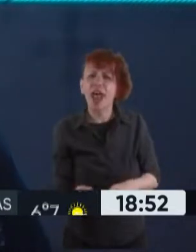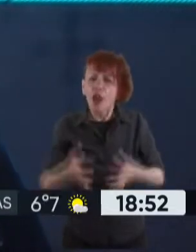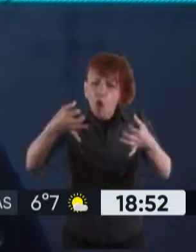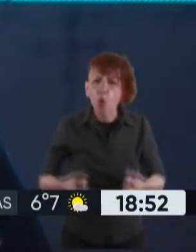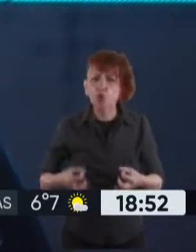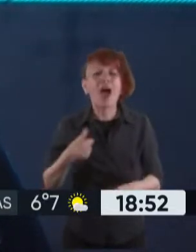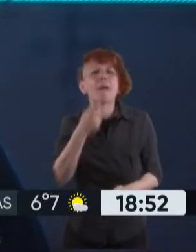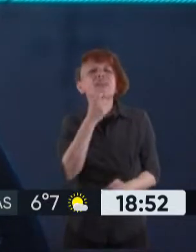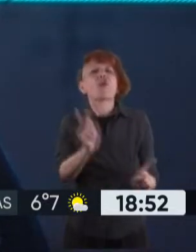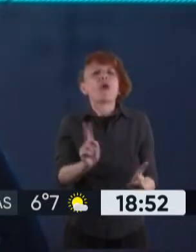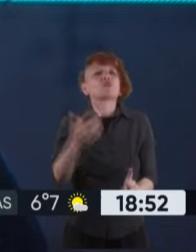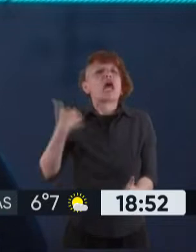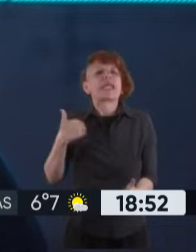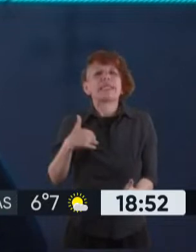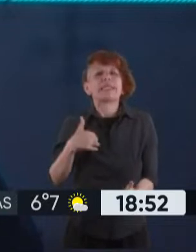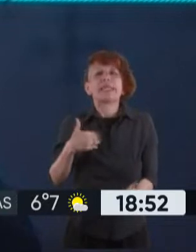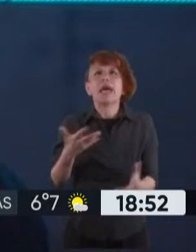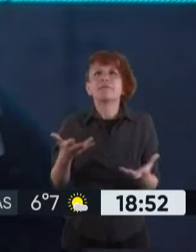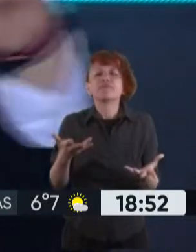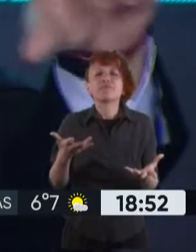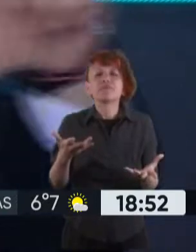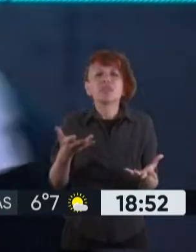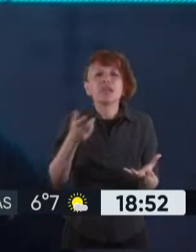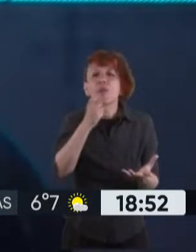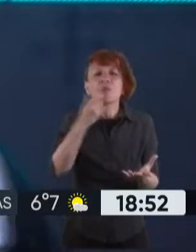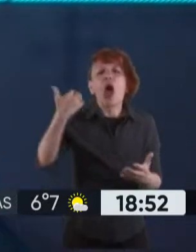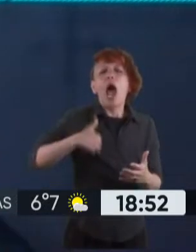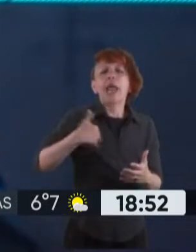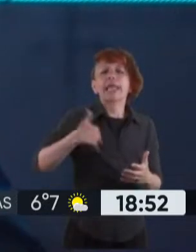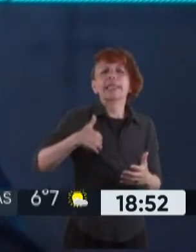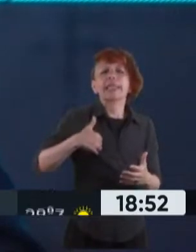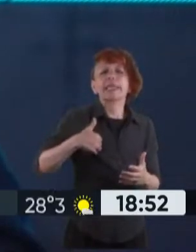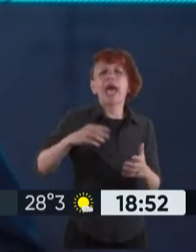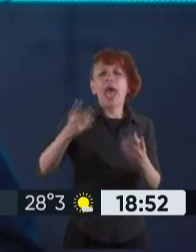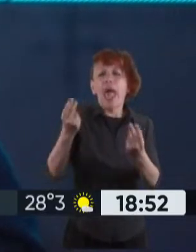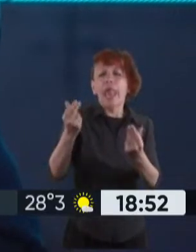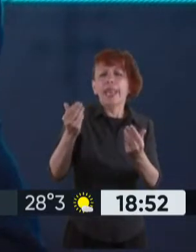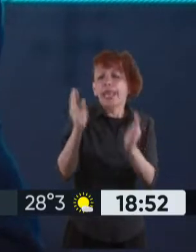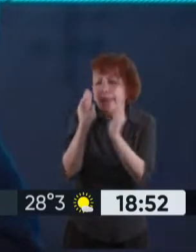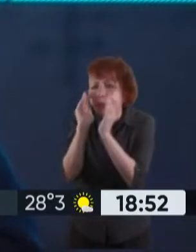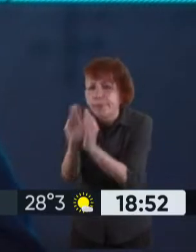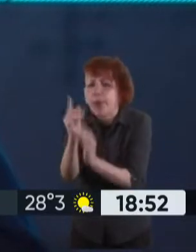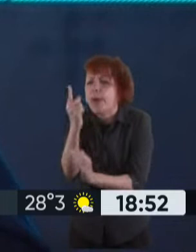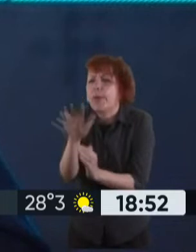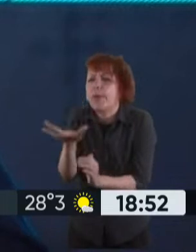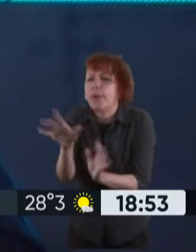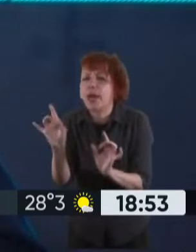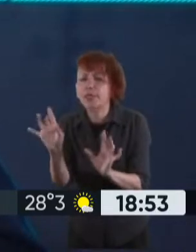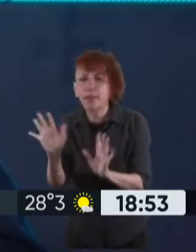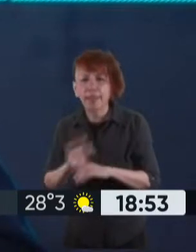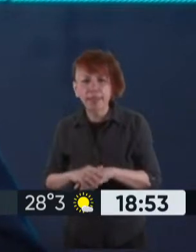esa Argentina que concentra la riqueza en el centro del país y tiene una periferia al norte y una periferia al